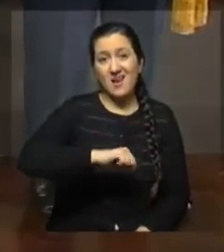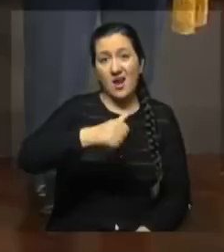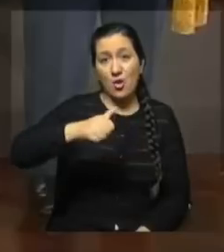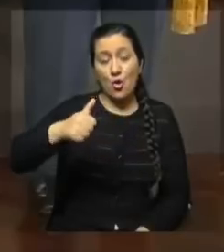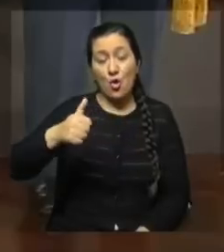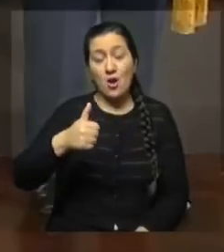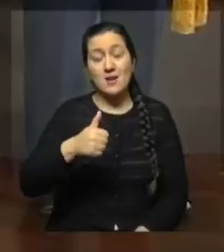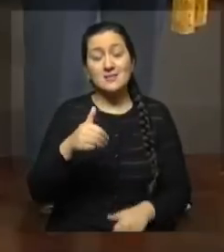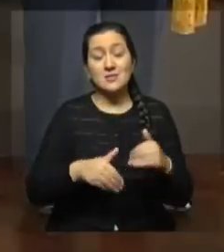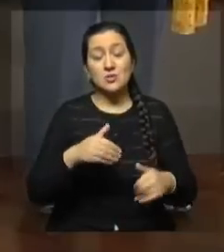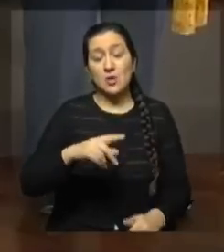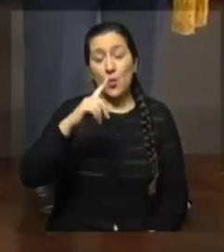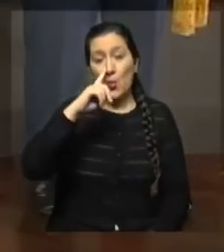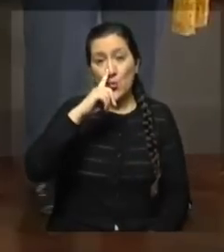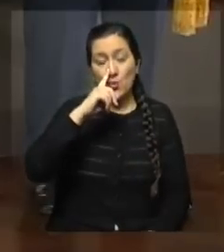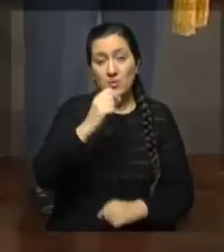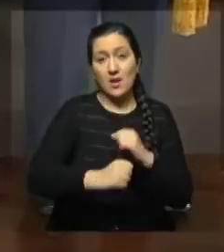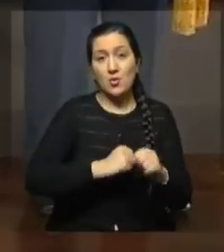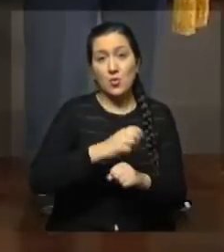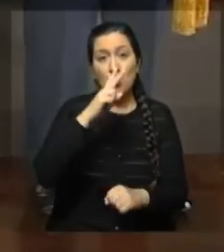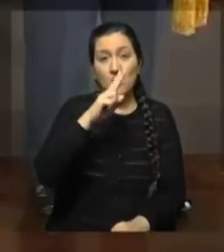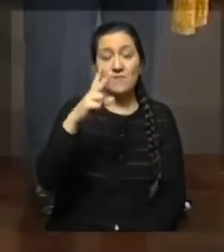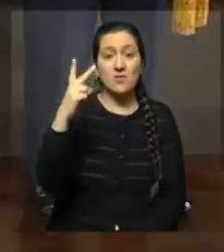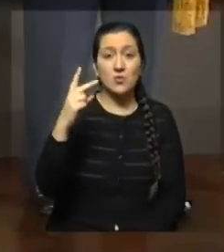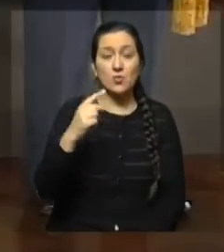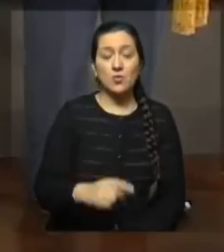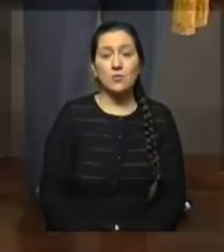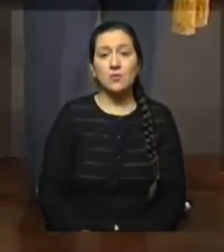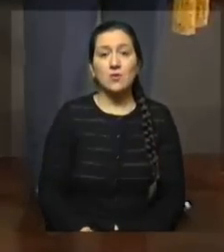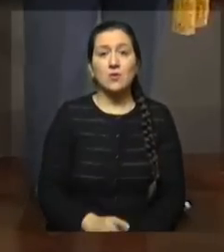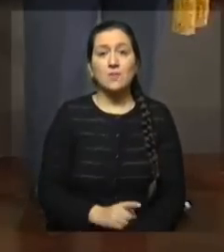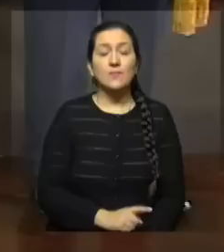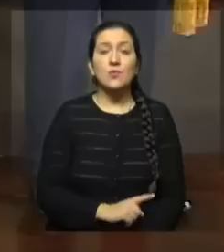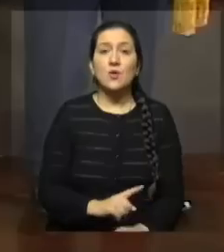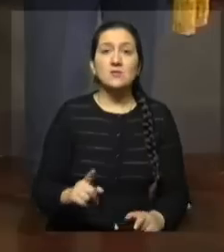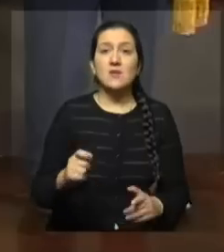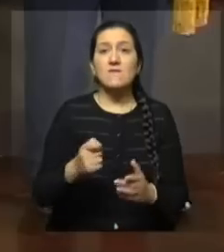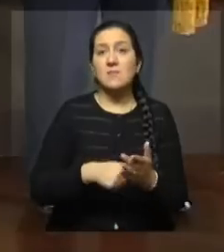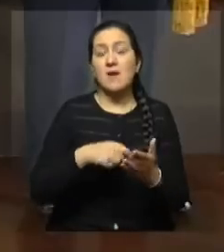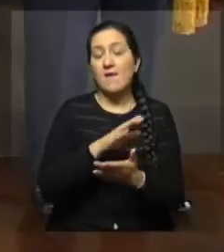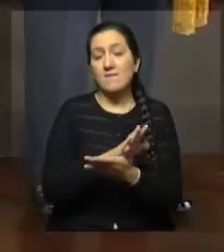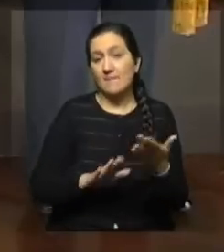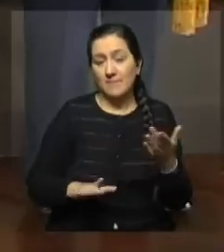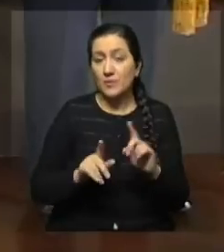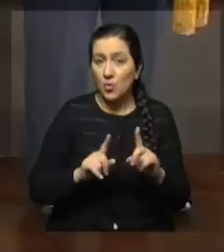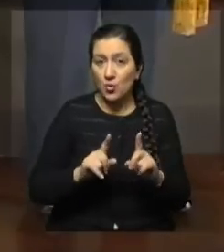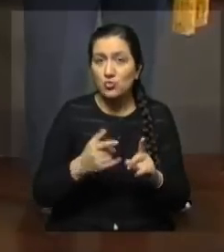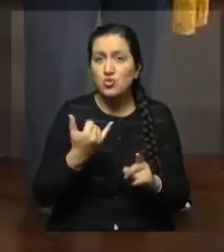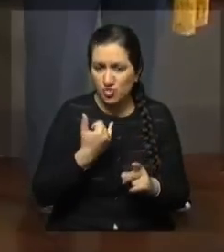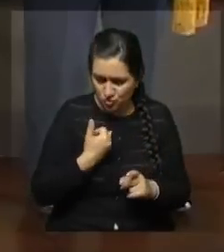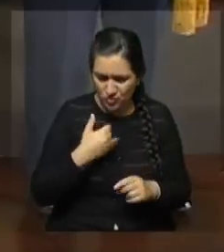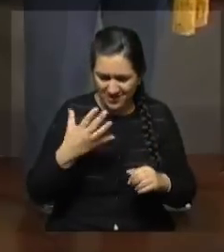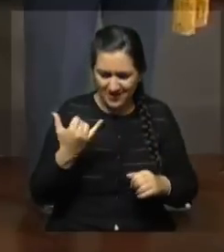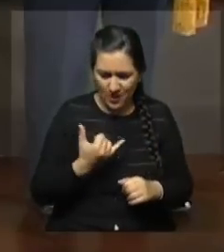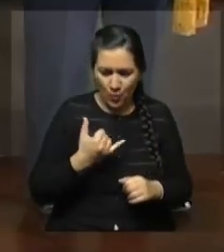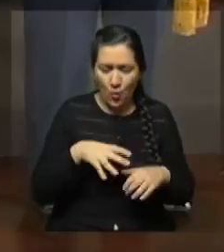en junio del 2021 no es un cheque en blanco sino un compromiso con cada uno de ustedes